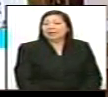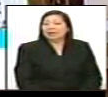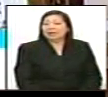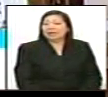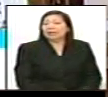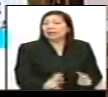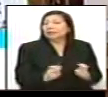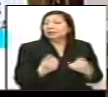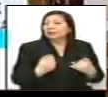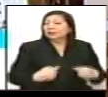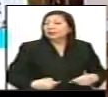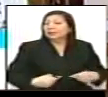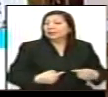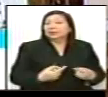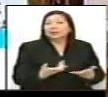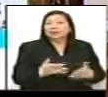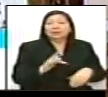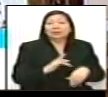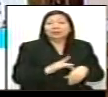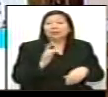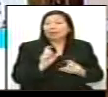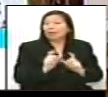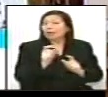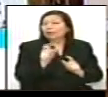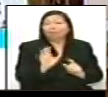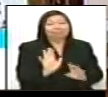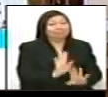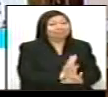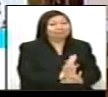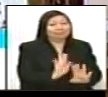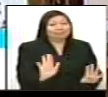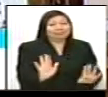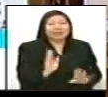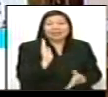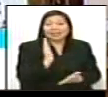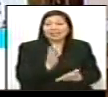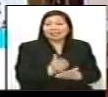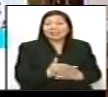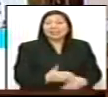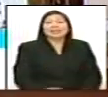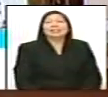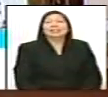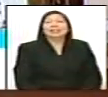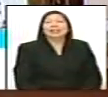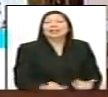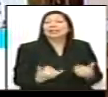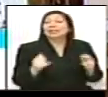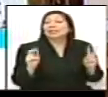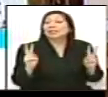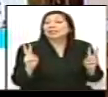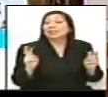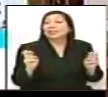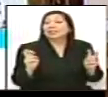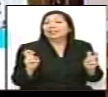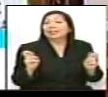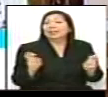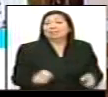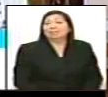con el tema que estamos discutiendo de inmunidad parlamentaria, que es que no basta con que las sanciones en estos temas